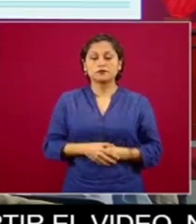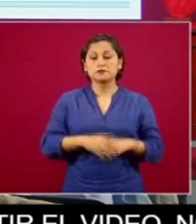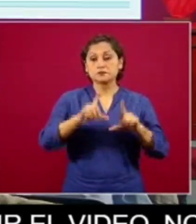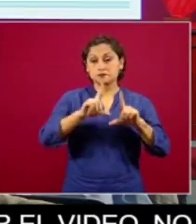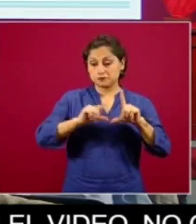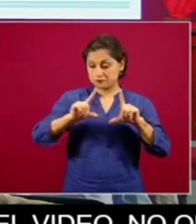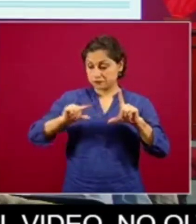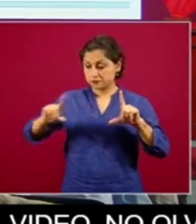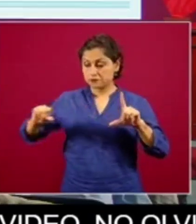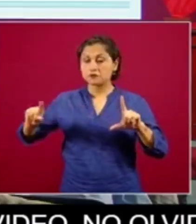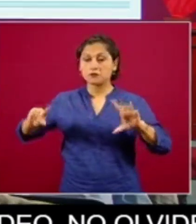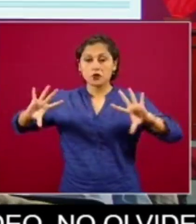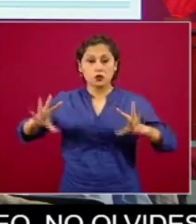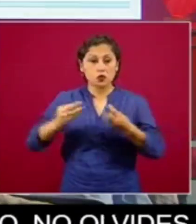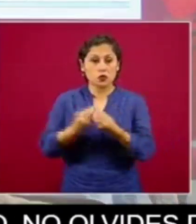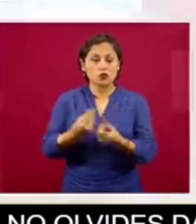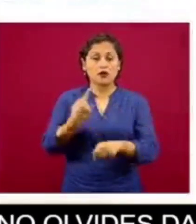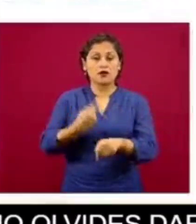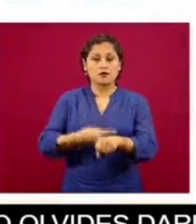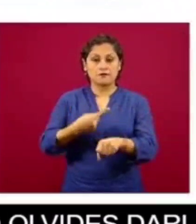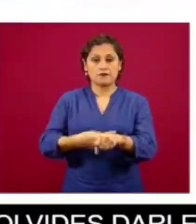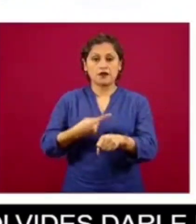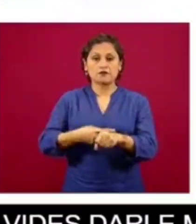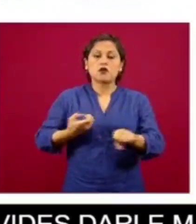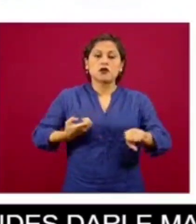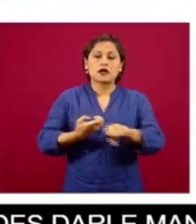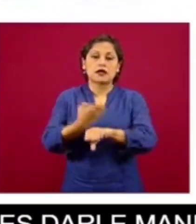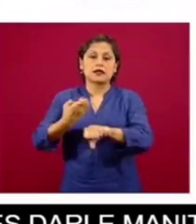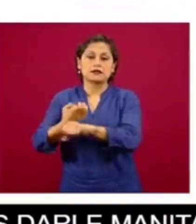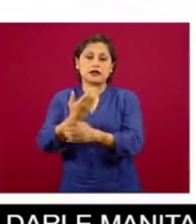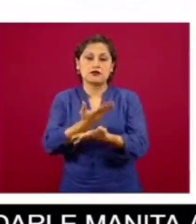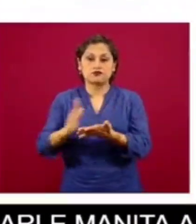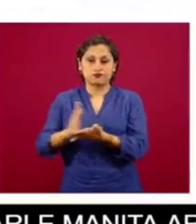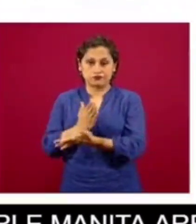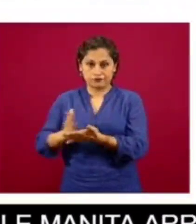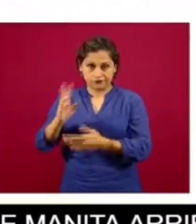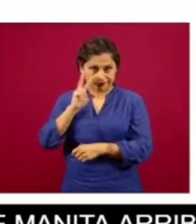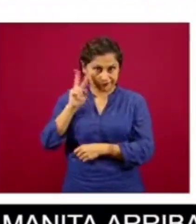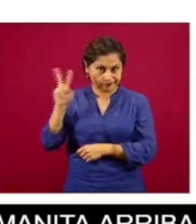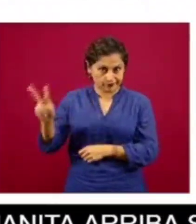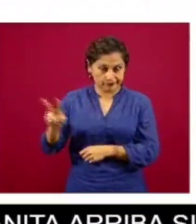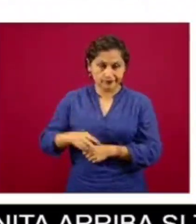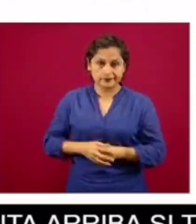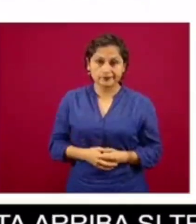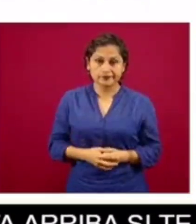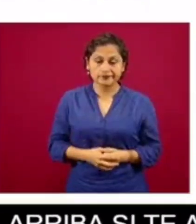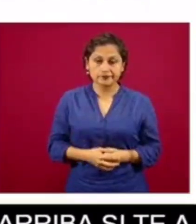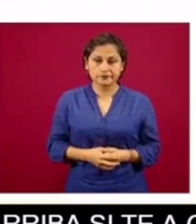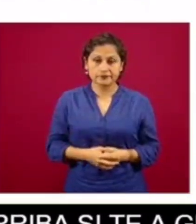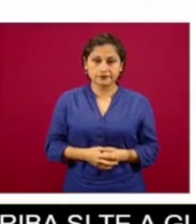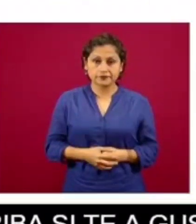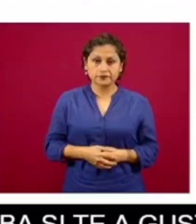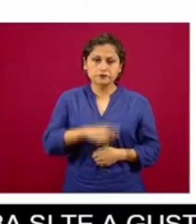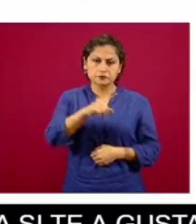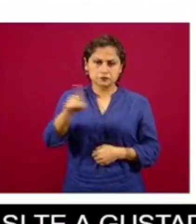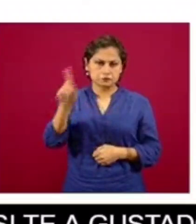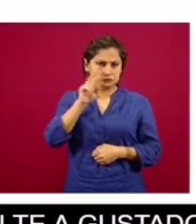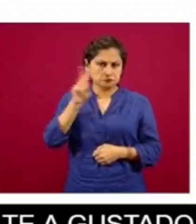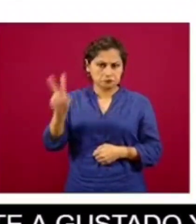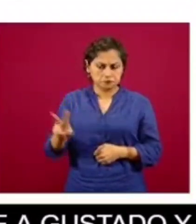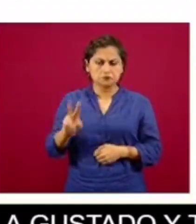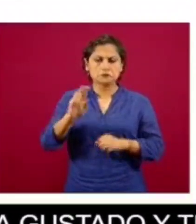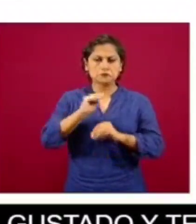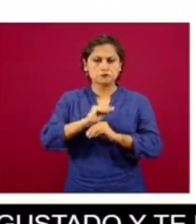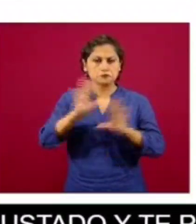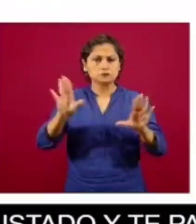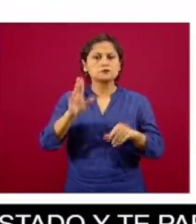distribución de la carga acumulada la presentamos siempre por entidad federativa con los números para cada una de ellas y puedan ustedes identificar cuáles